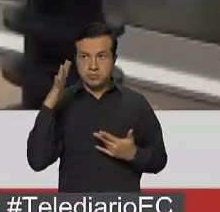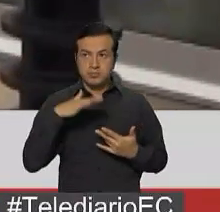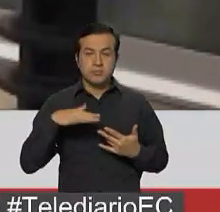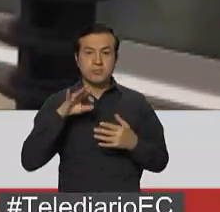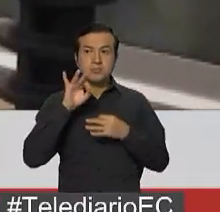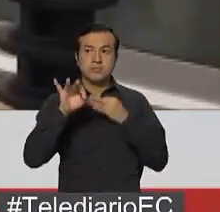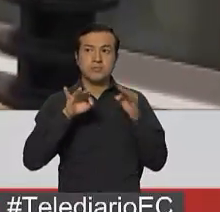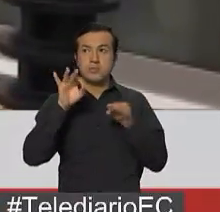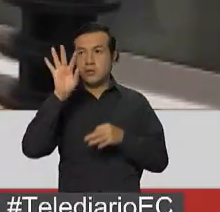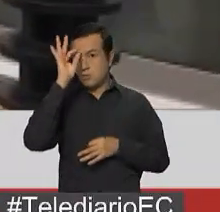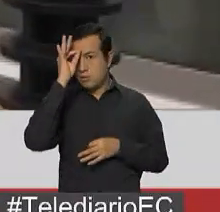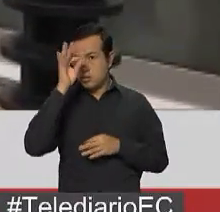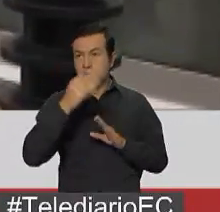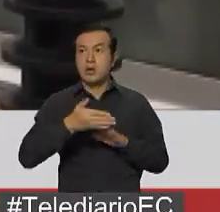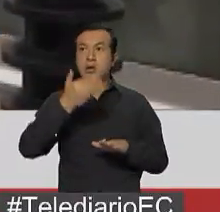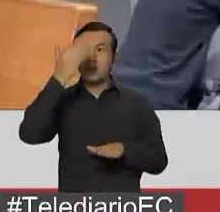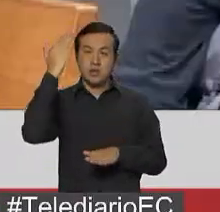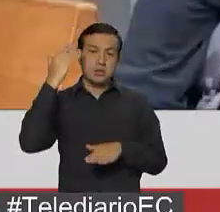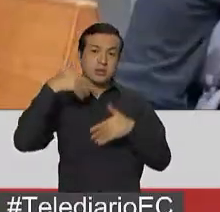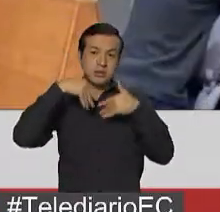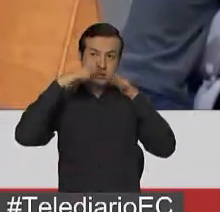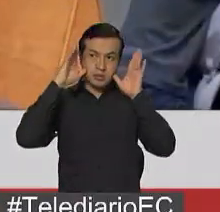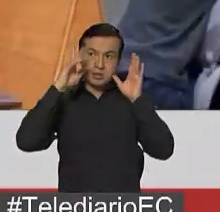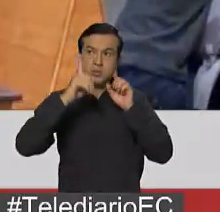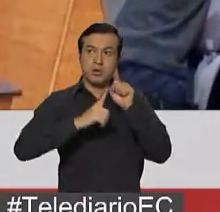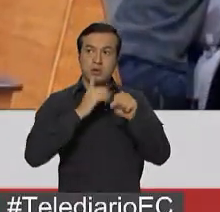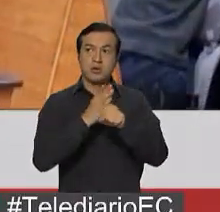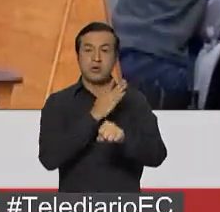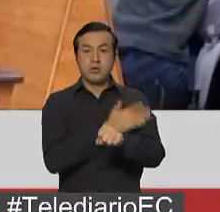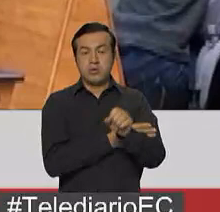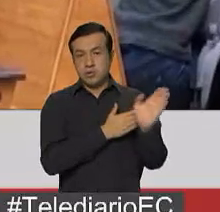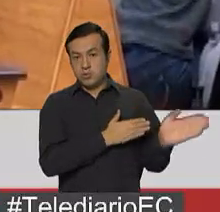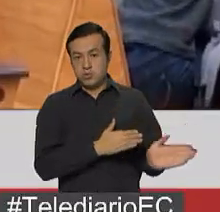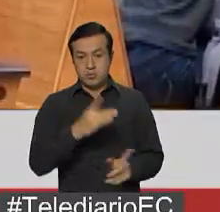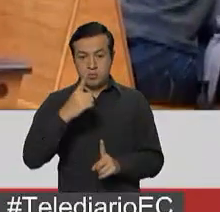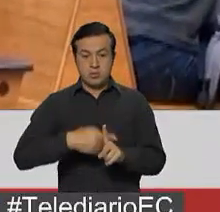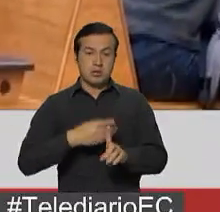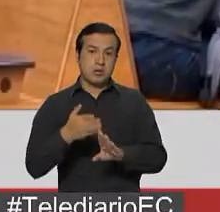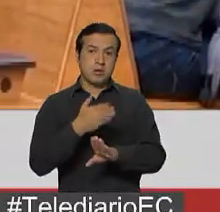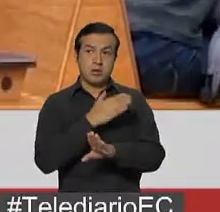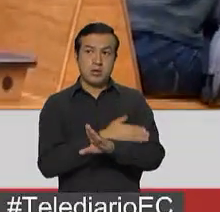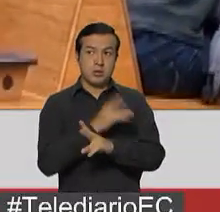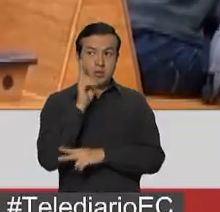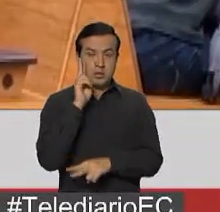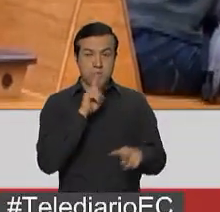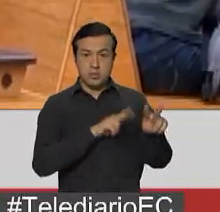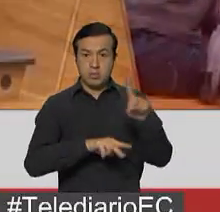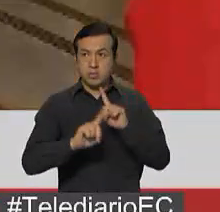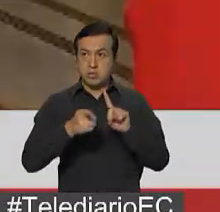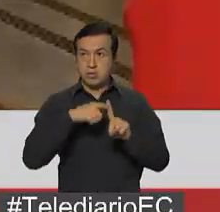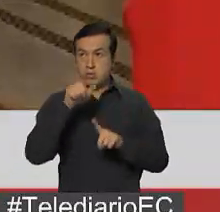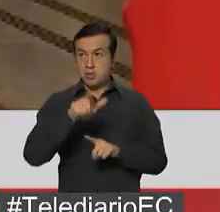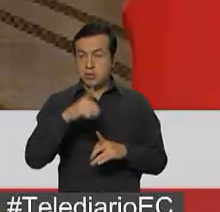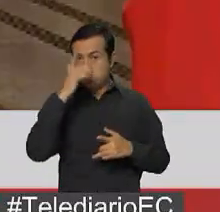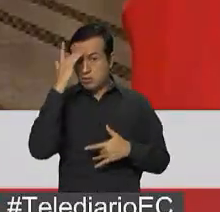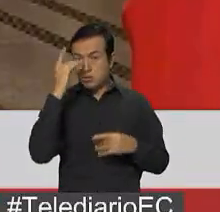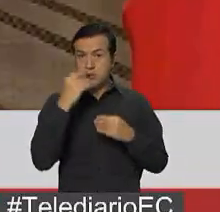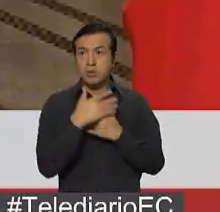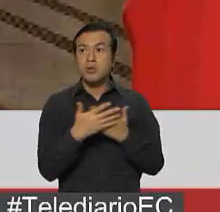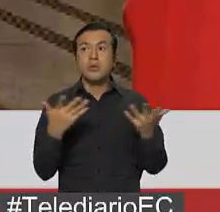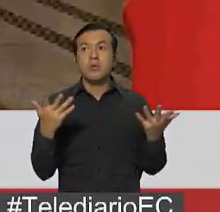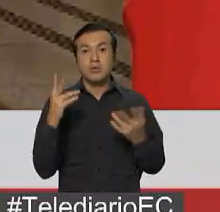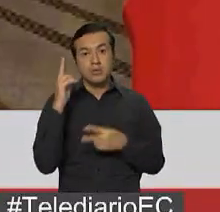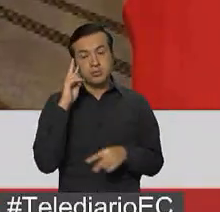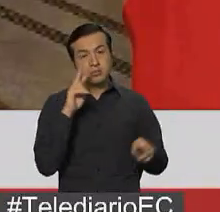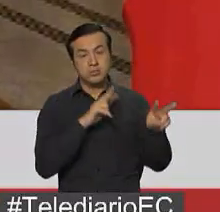propagándose en francia desde finales de diciembre del año pasado un mes antes de que se detectara el primer caso de infección en el país según un